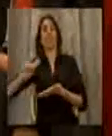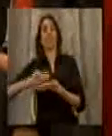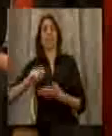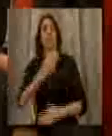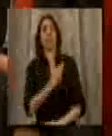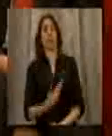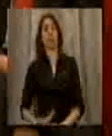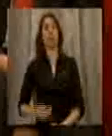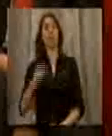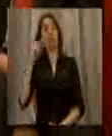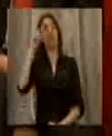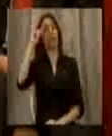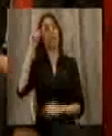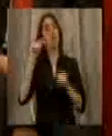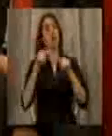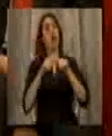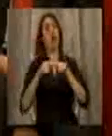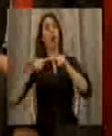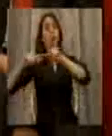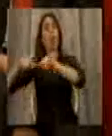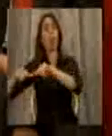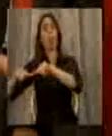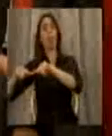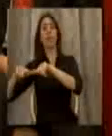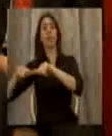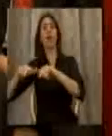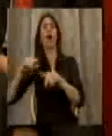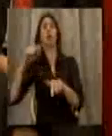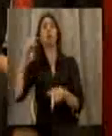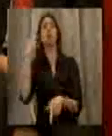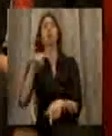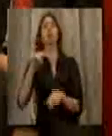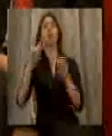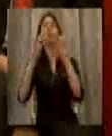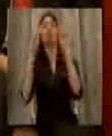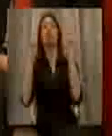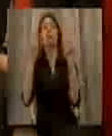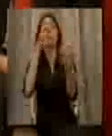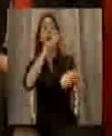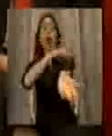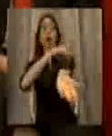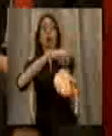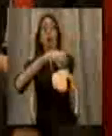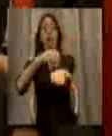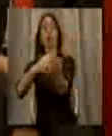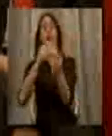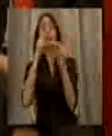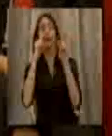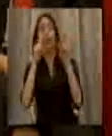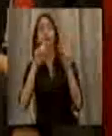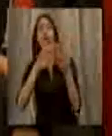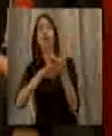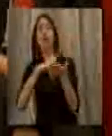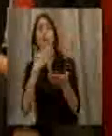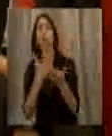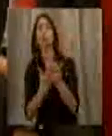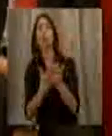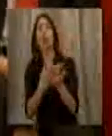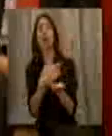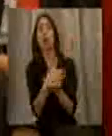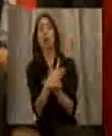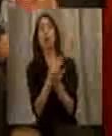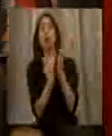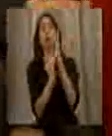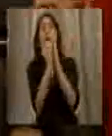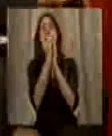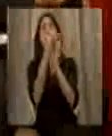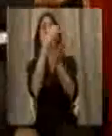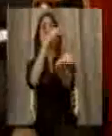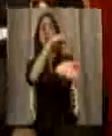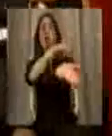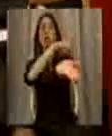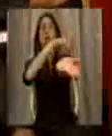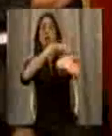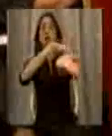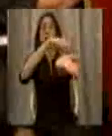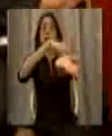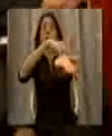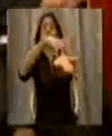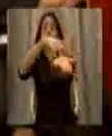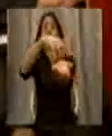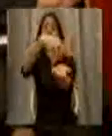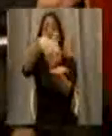una unidad de regiones que sigue los planes de desarrollo regional. Hemos